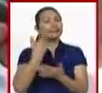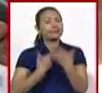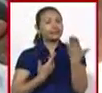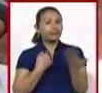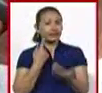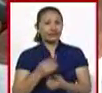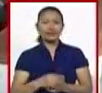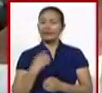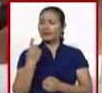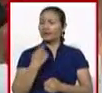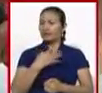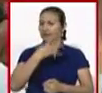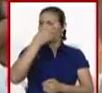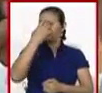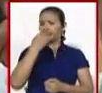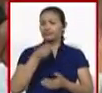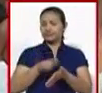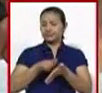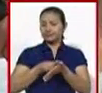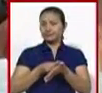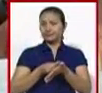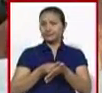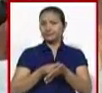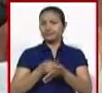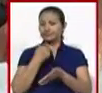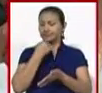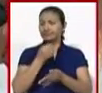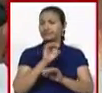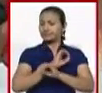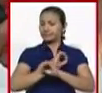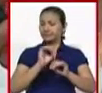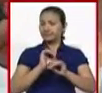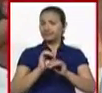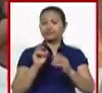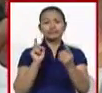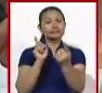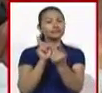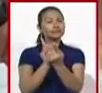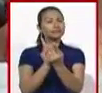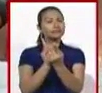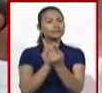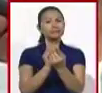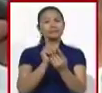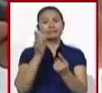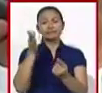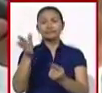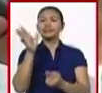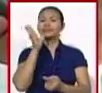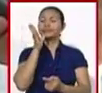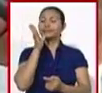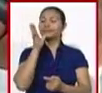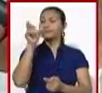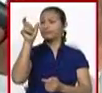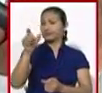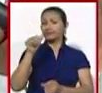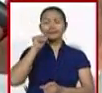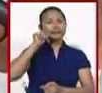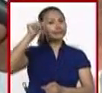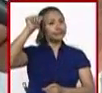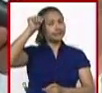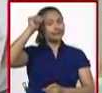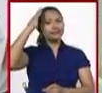se mostraban en todo momento cuando fui a cobrar el dinero. Ni siquiera me había dirigido a ella, me dirigí a su madre como una persona